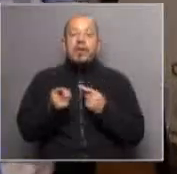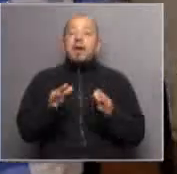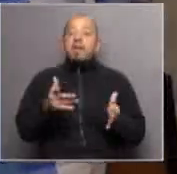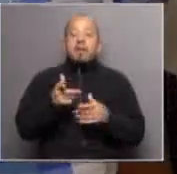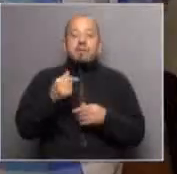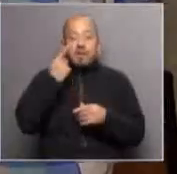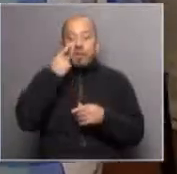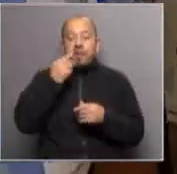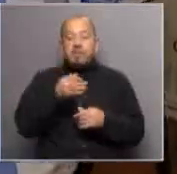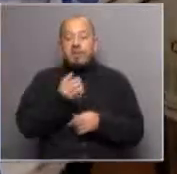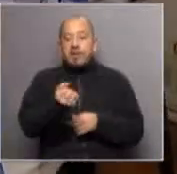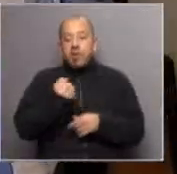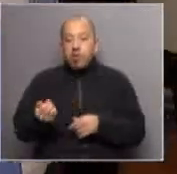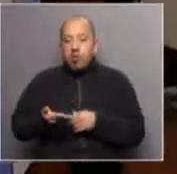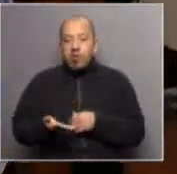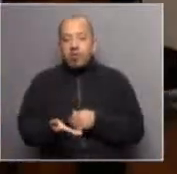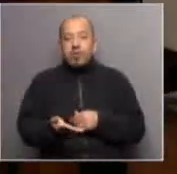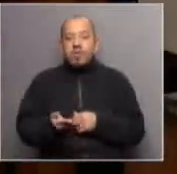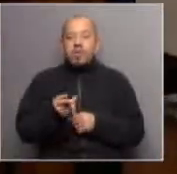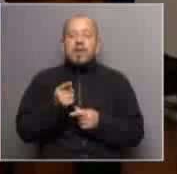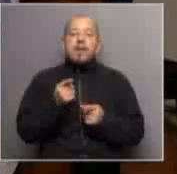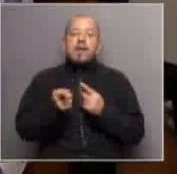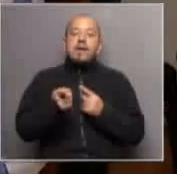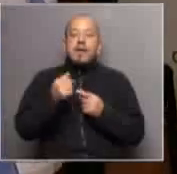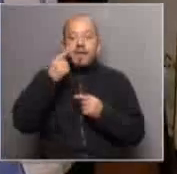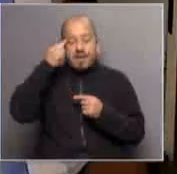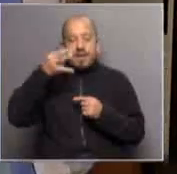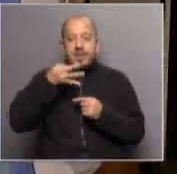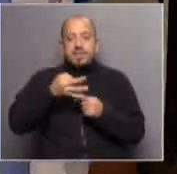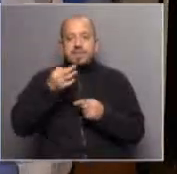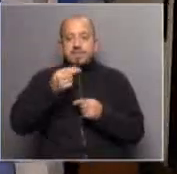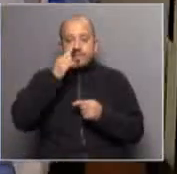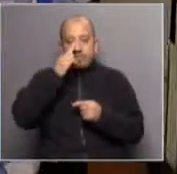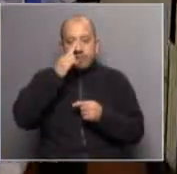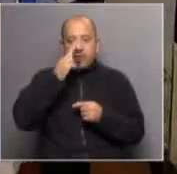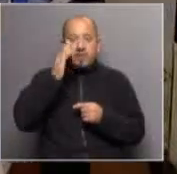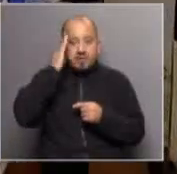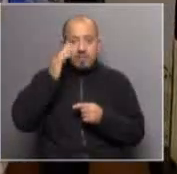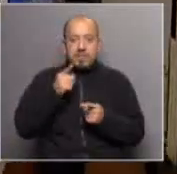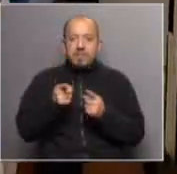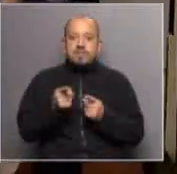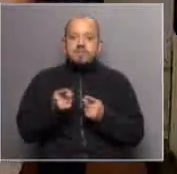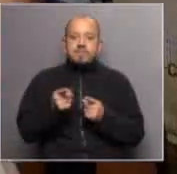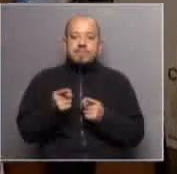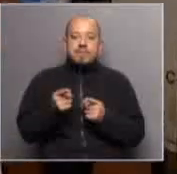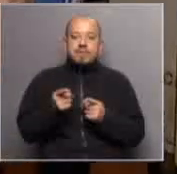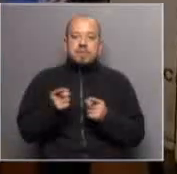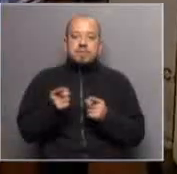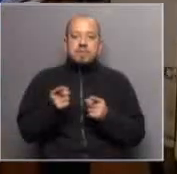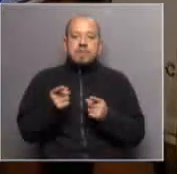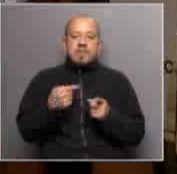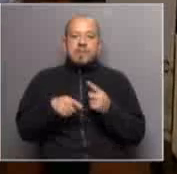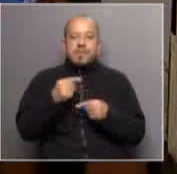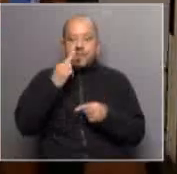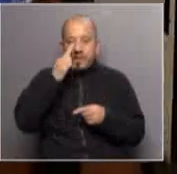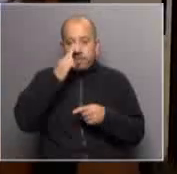ver cómo me cae. No, en realidad el panadero sabe más de esto que yo, pero parecería que en la